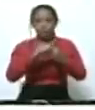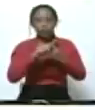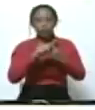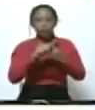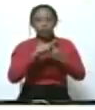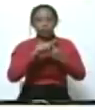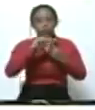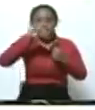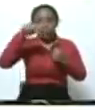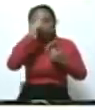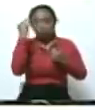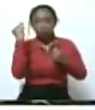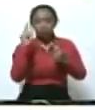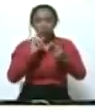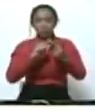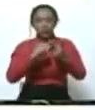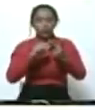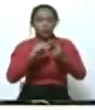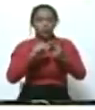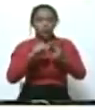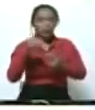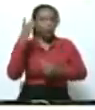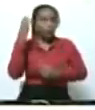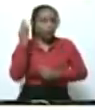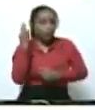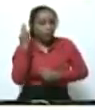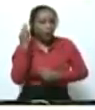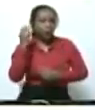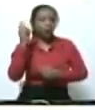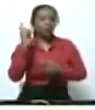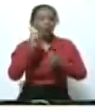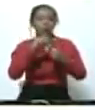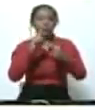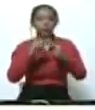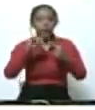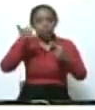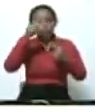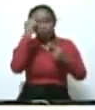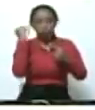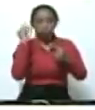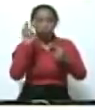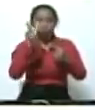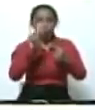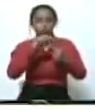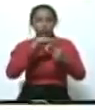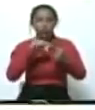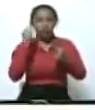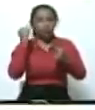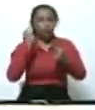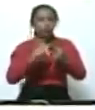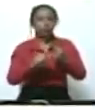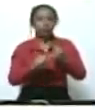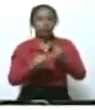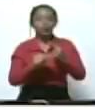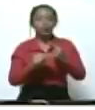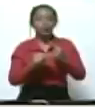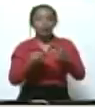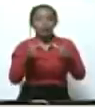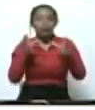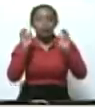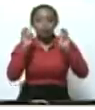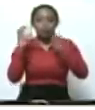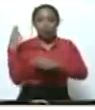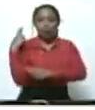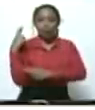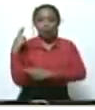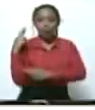JPSUV Ricardo Moreno, mujeres Diva Guzmán por el PSUV, JPSUV Aurora Paredes, sector religioso Ramón